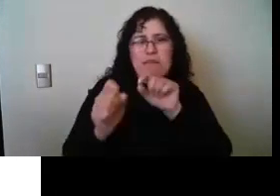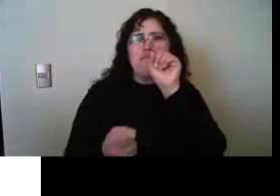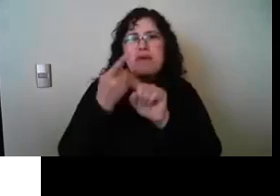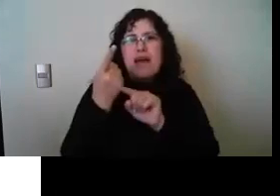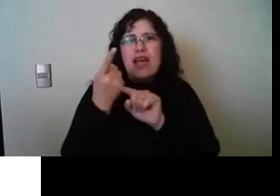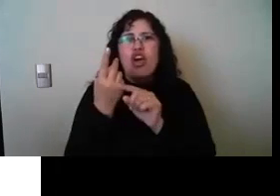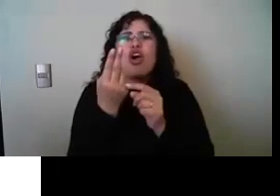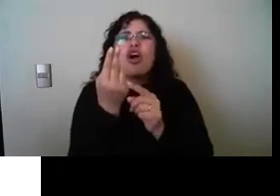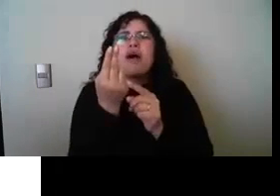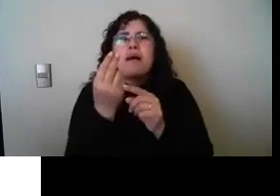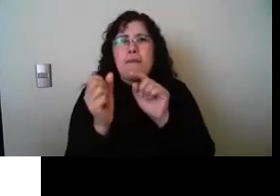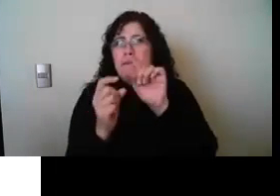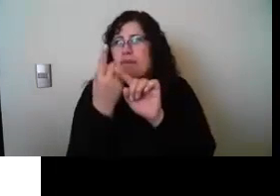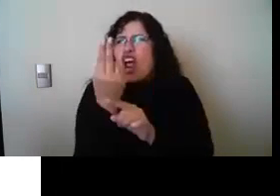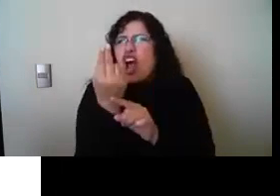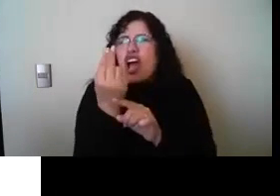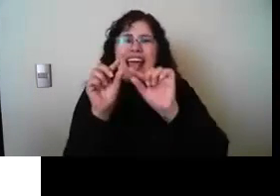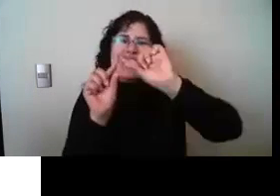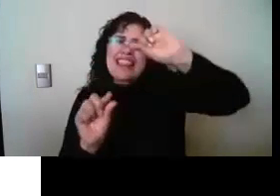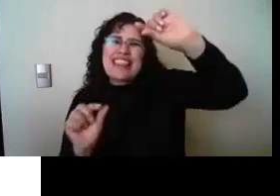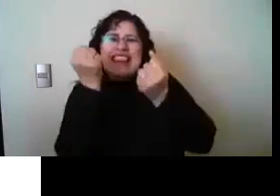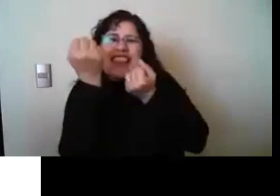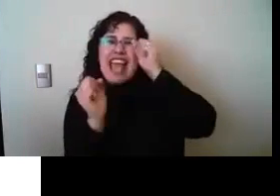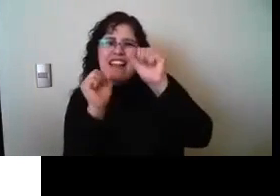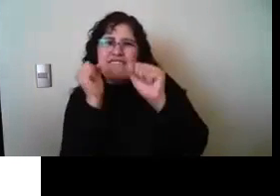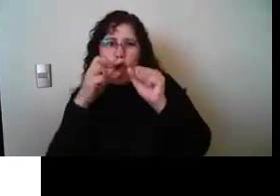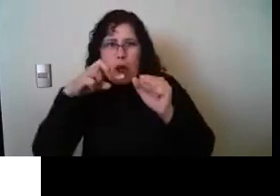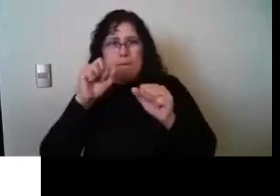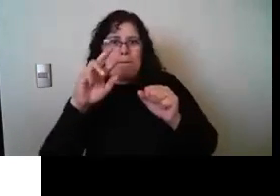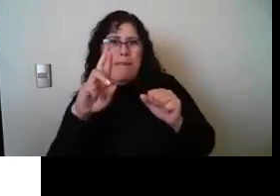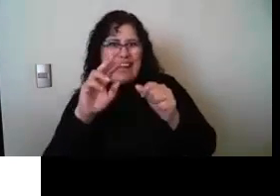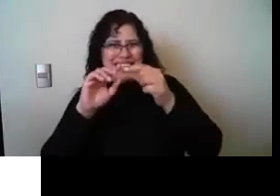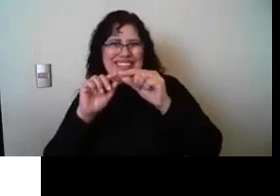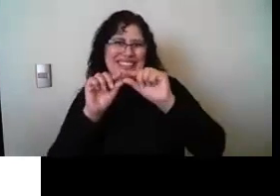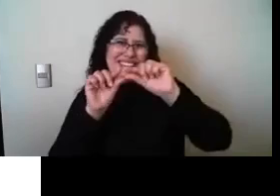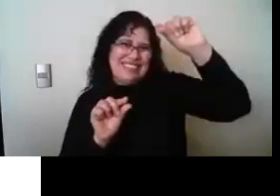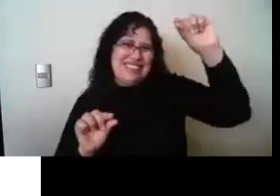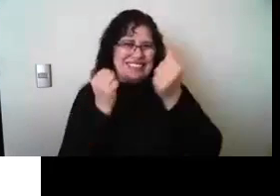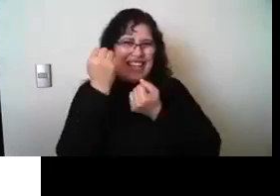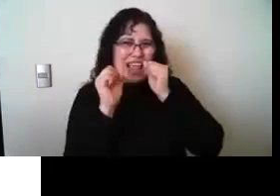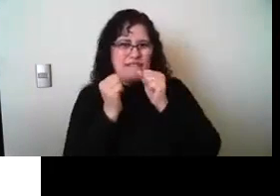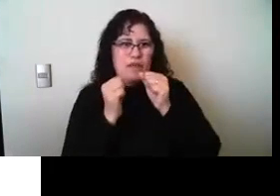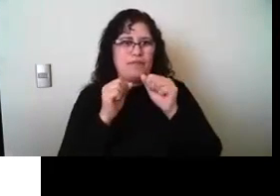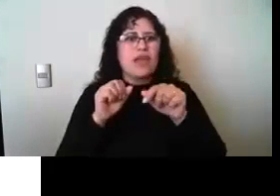craneano con el bulbo olfatorio y luego el tracto olfatorio.